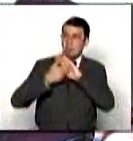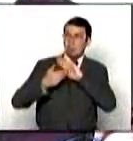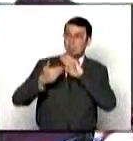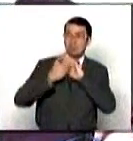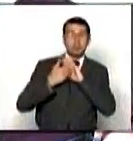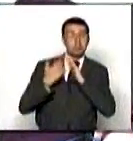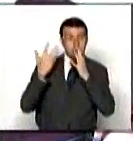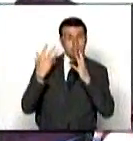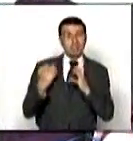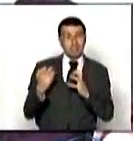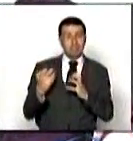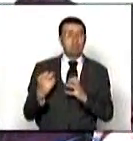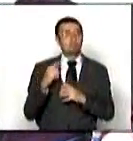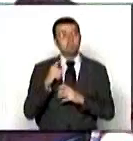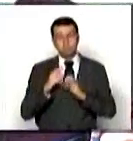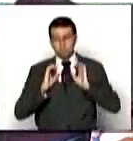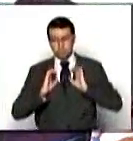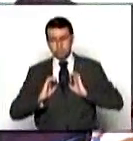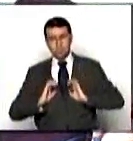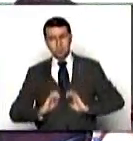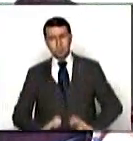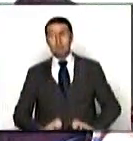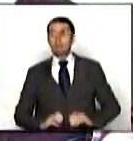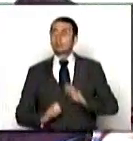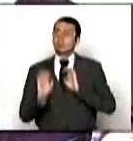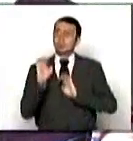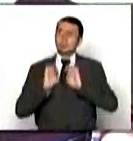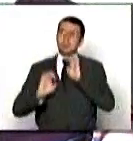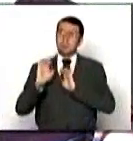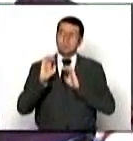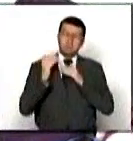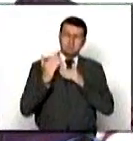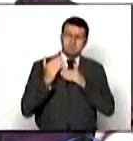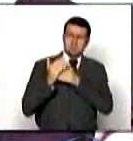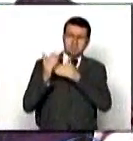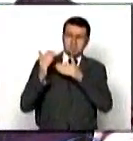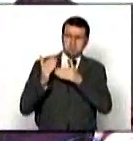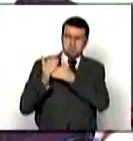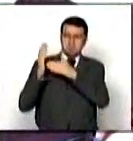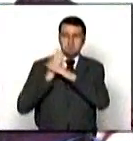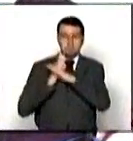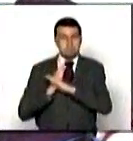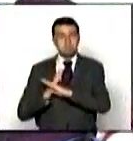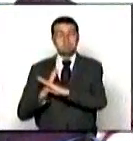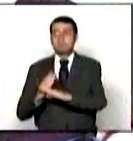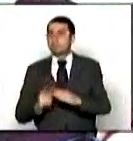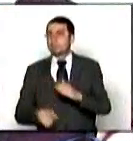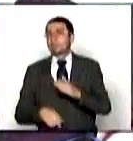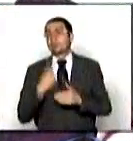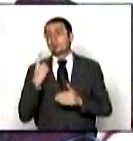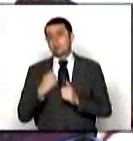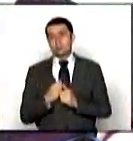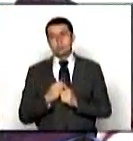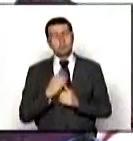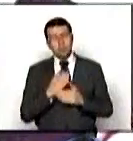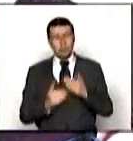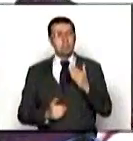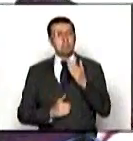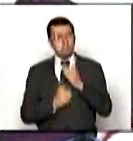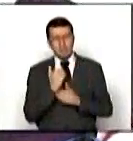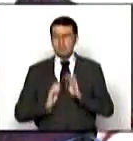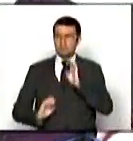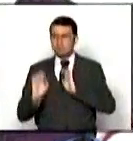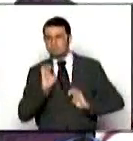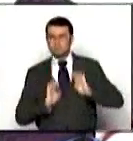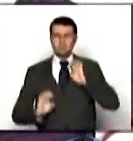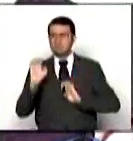estos virus, bacterias, quieren entrar a nuestro organismo, o entrar al organismo de los niños, de inmediato se desencadenan las funciones de nuestro